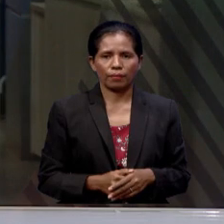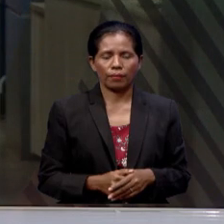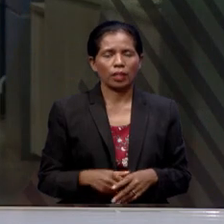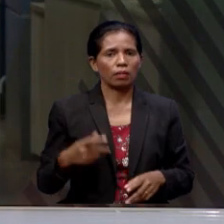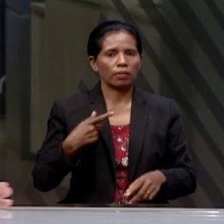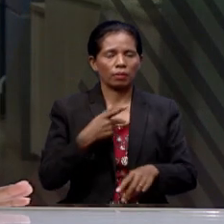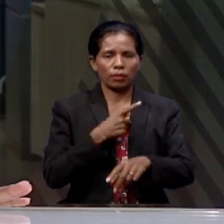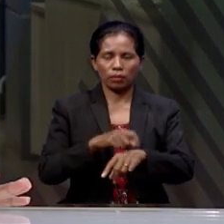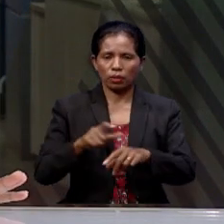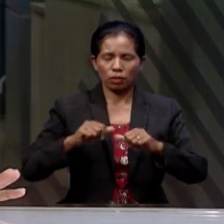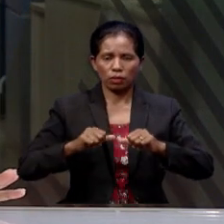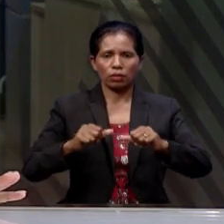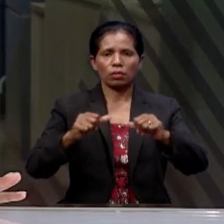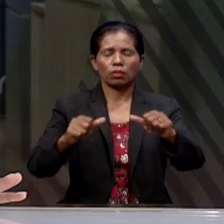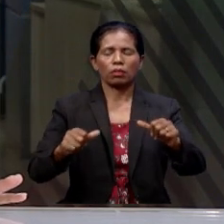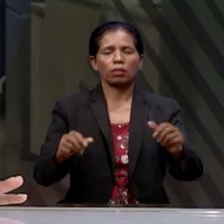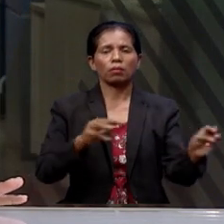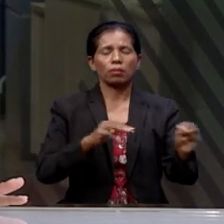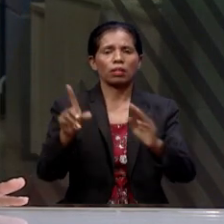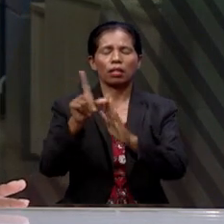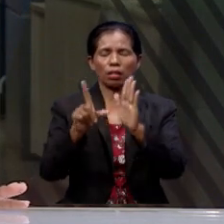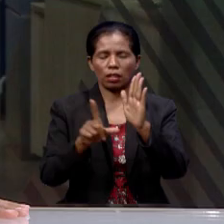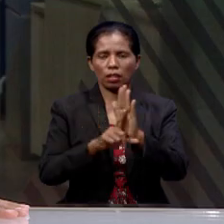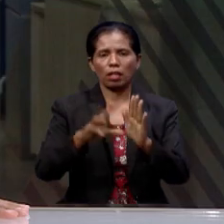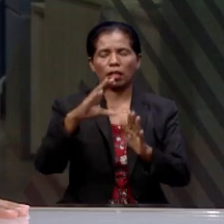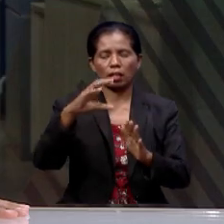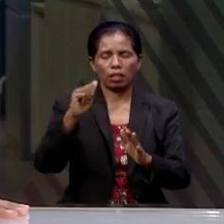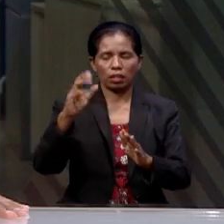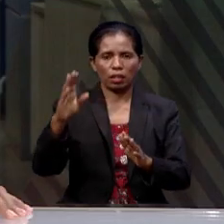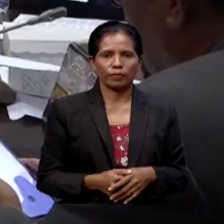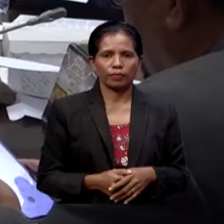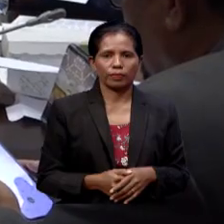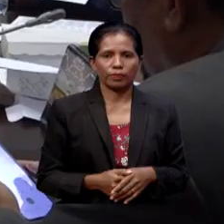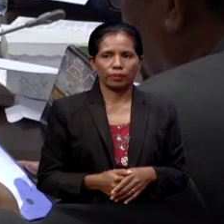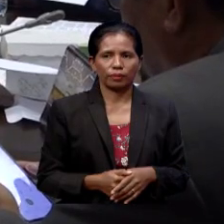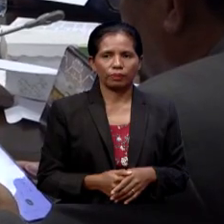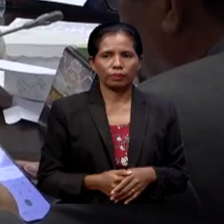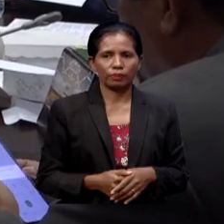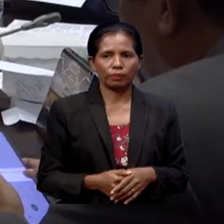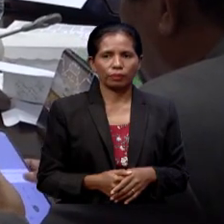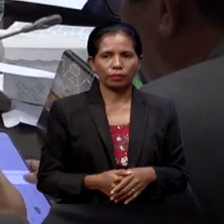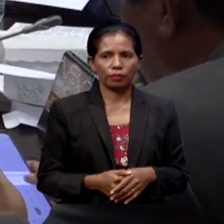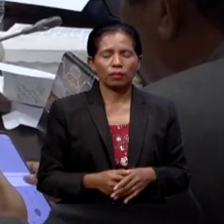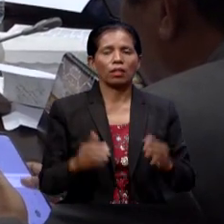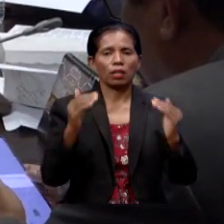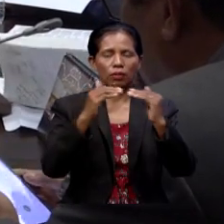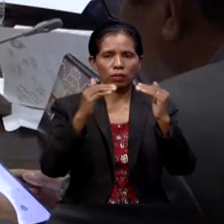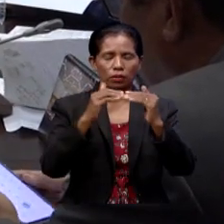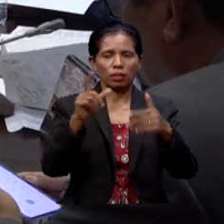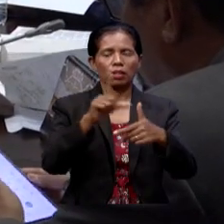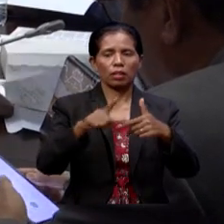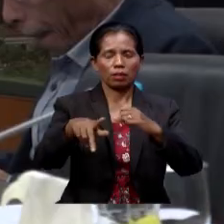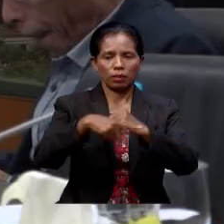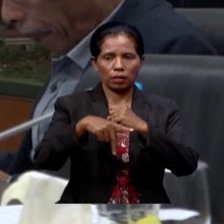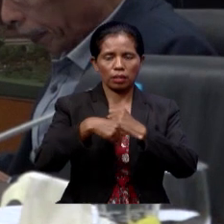Parlamento Nacional continua a avançar a alteração lei CAC para plenária e a semana hoje. A fin de encontro reunión líder bancada y a